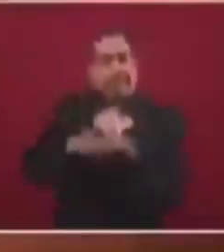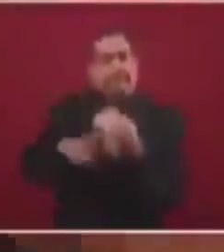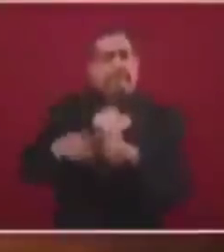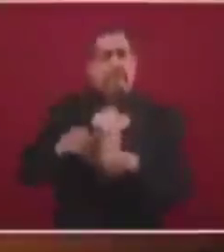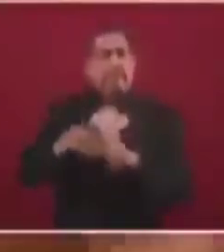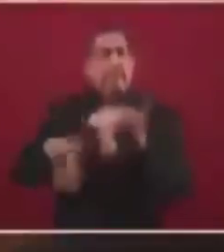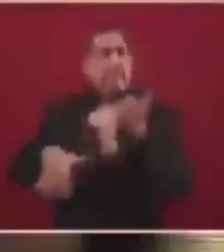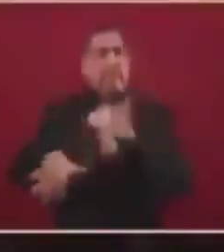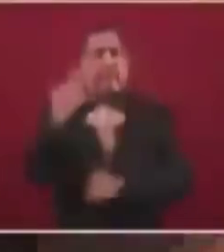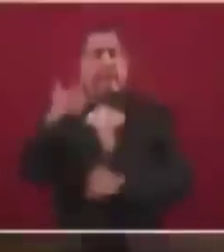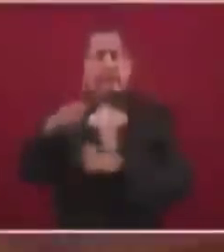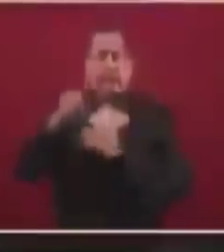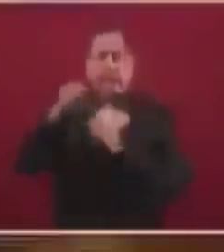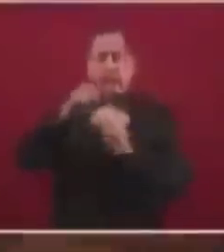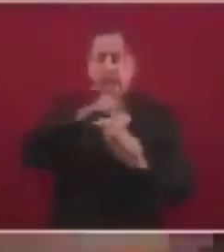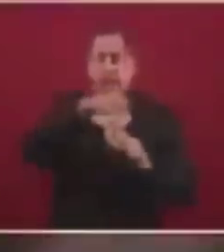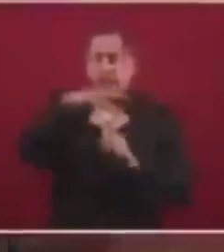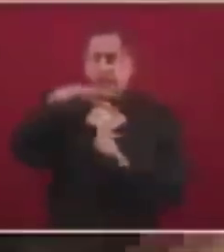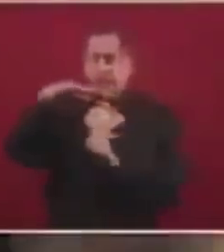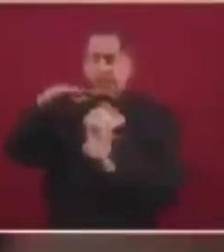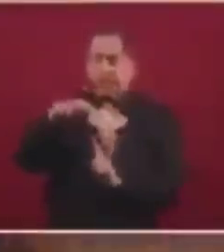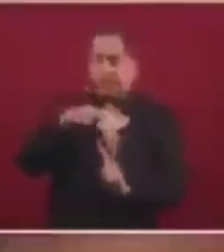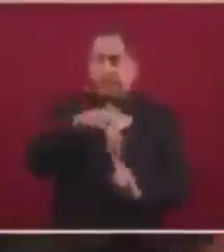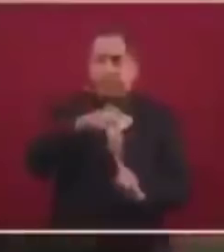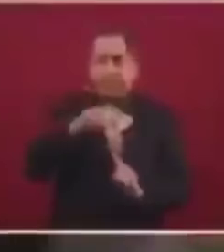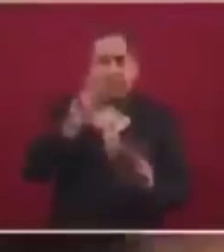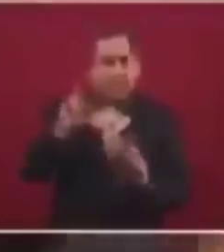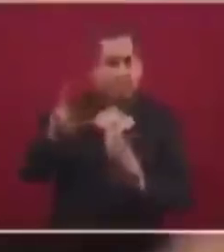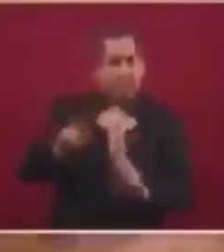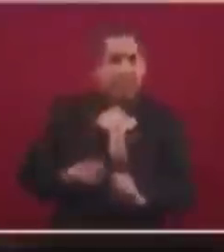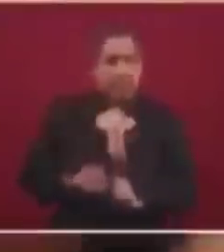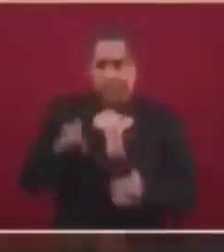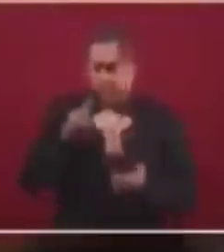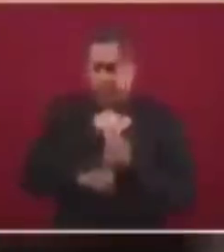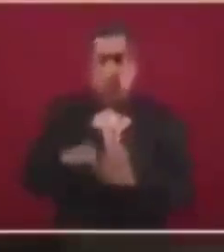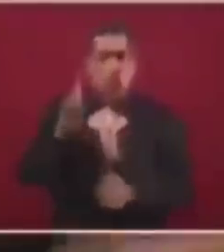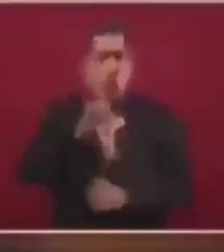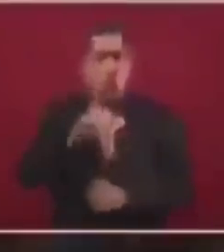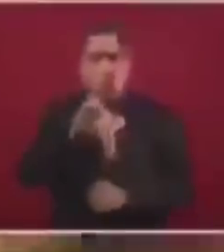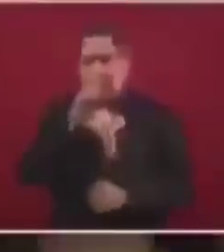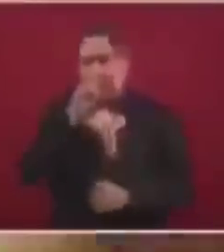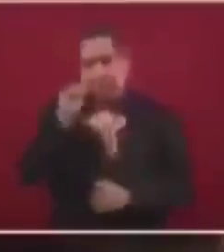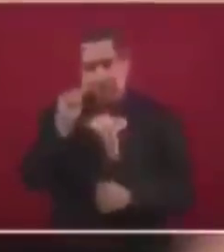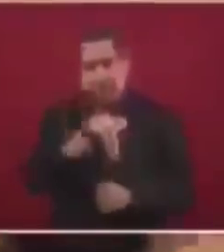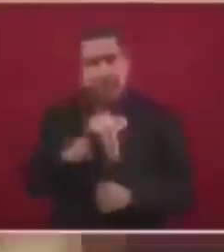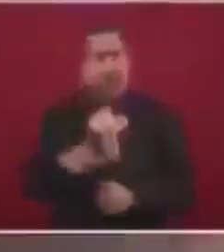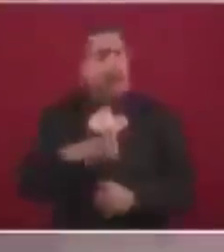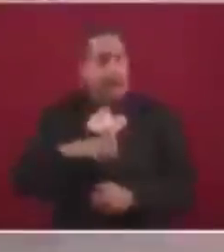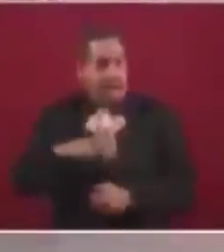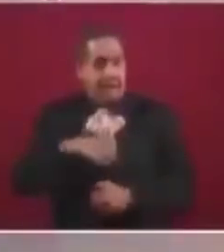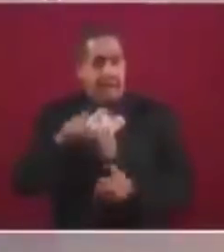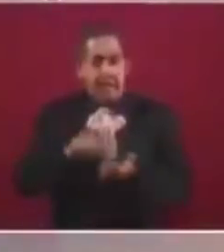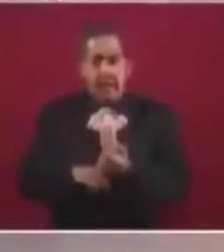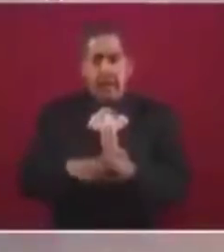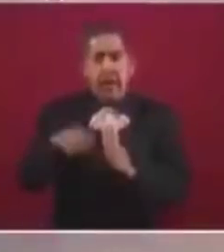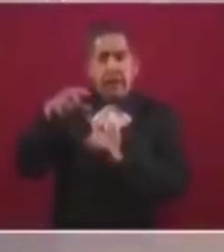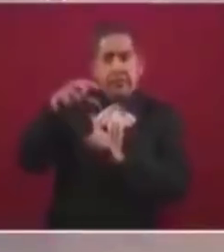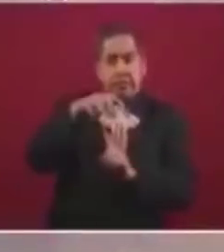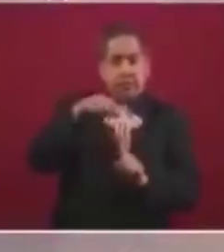Uy, parce. Por eso son acrobacias, porque. Machito, este más siempre piensa en la tragedia. En la tragedia.